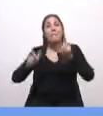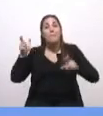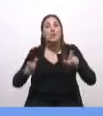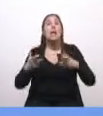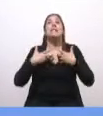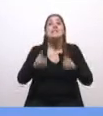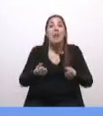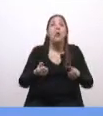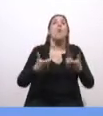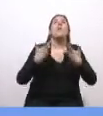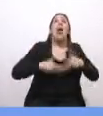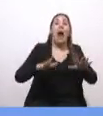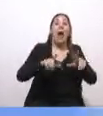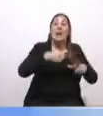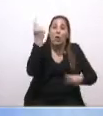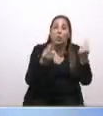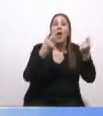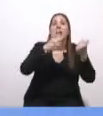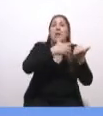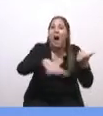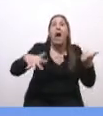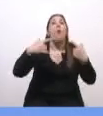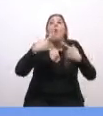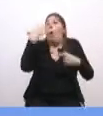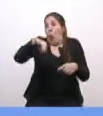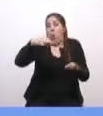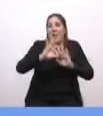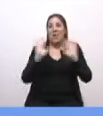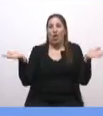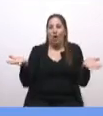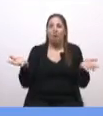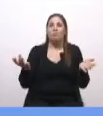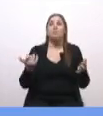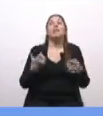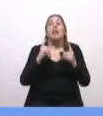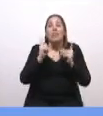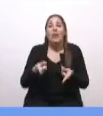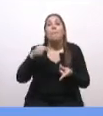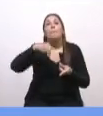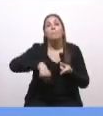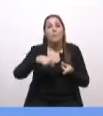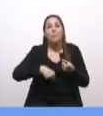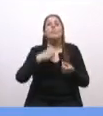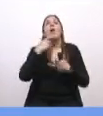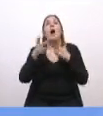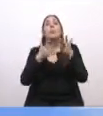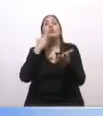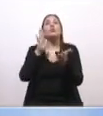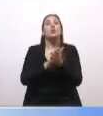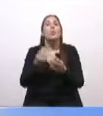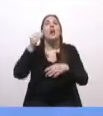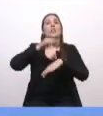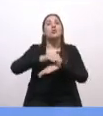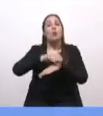salud de la naturaleza es una sola por otro lado estamos hablando acá de red de responsabilidades tendida del